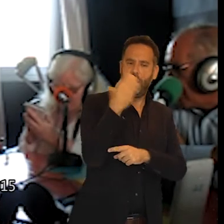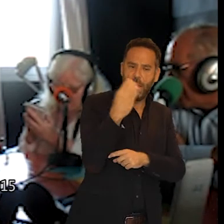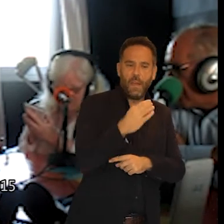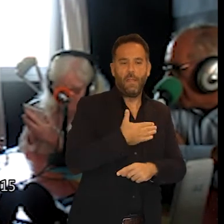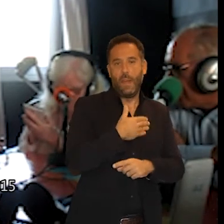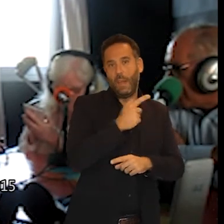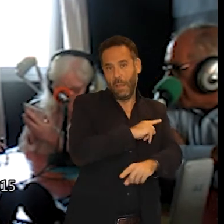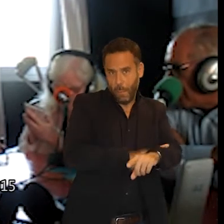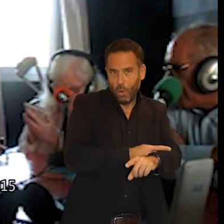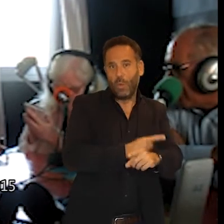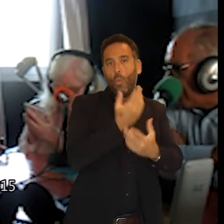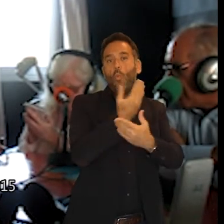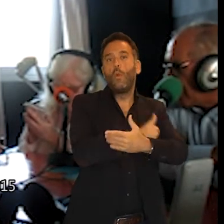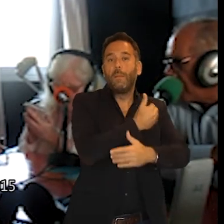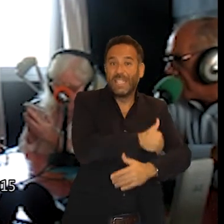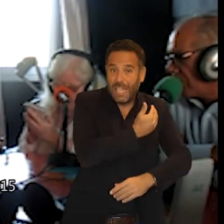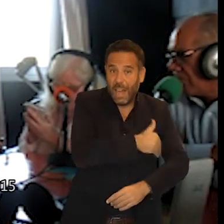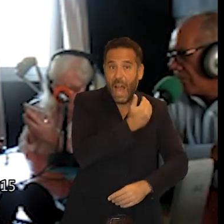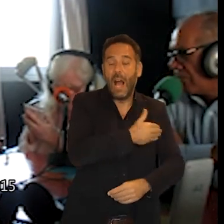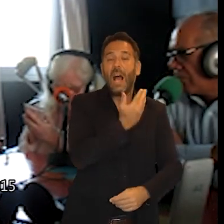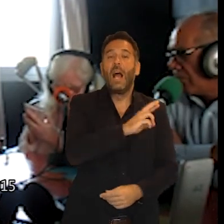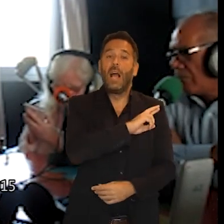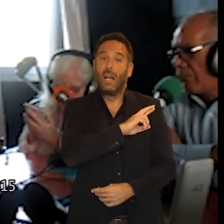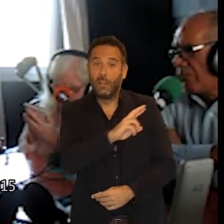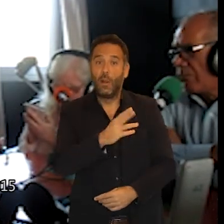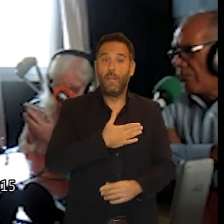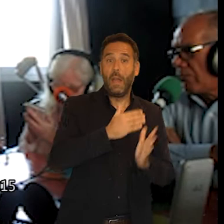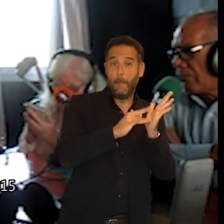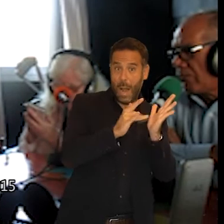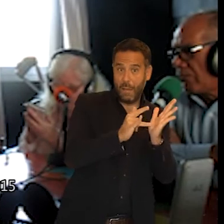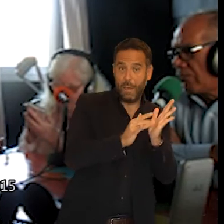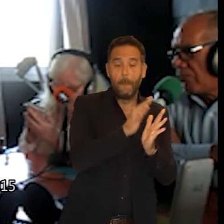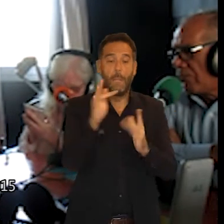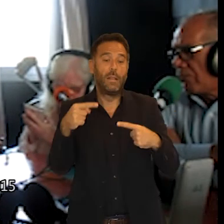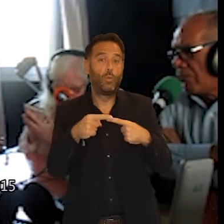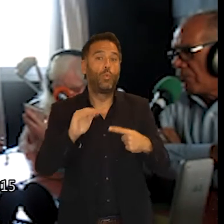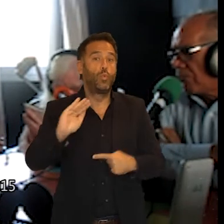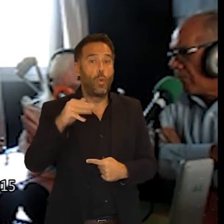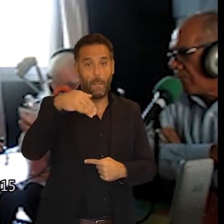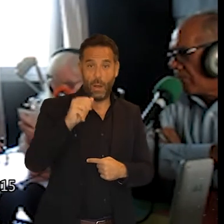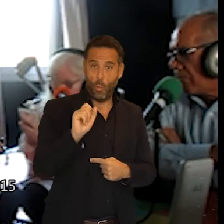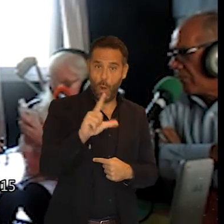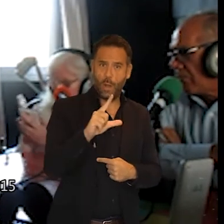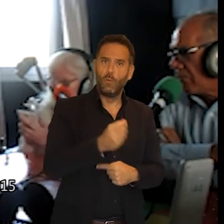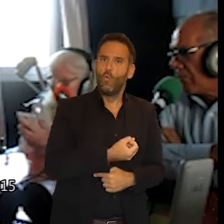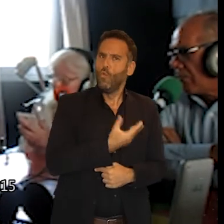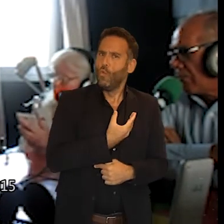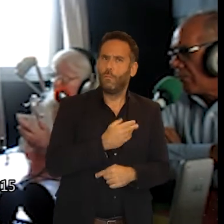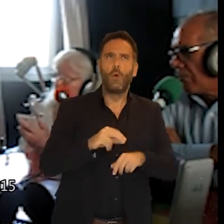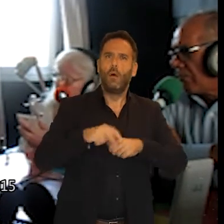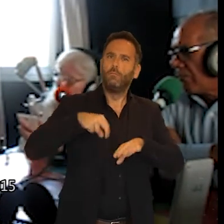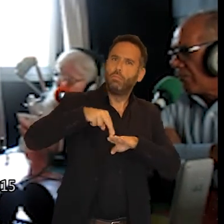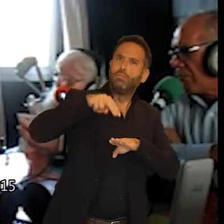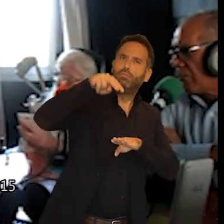en la Universidad Católica de Valencia, San Vicente Mártir, junto a su tío Manuel, alpinista, aficionado de 42 años que